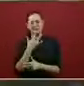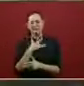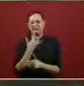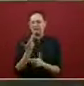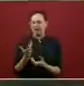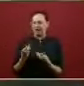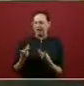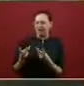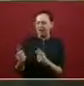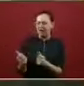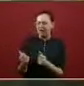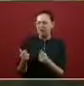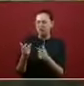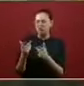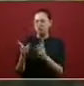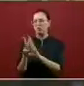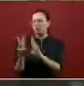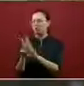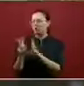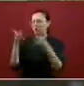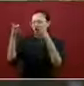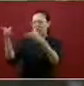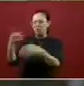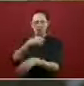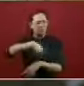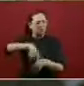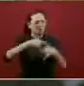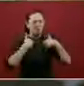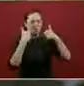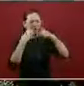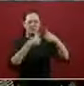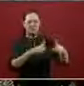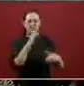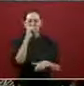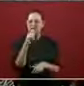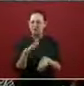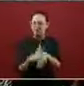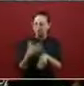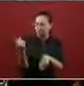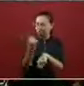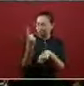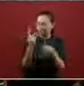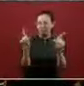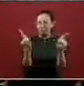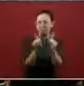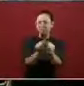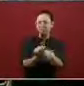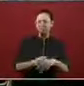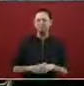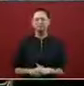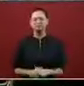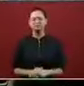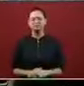eso teniendo tantas necesidades los jóvenes? Es todo, señor presidente. Sí, hemos hablado de